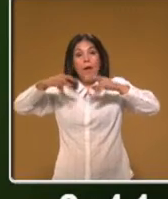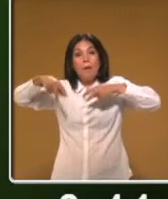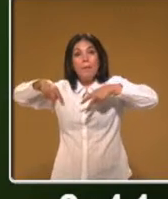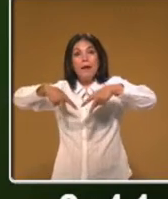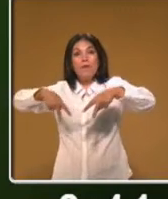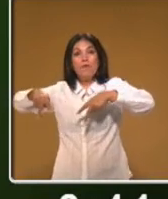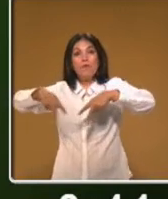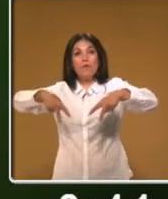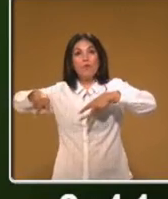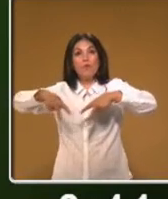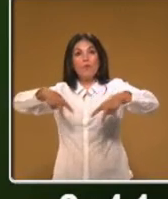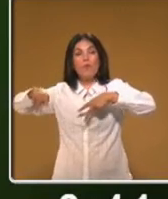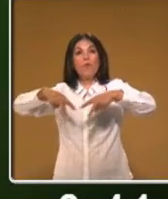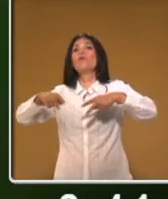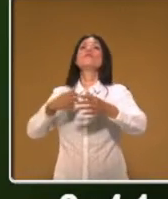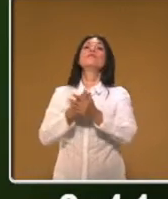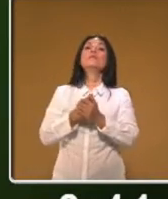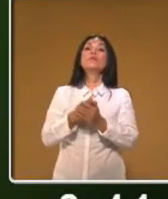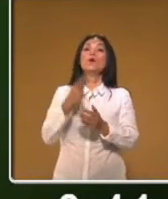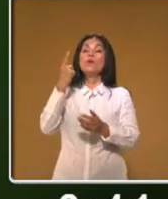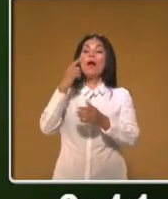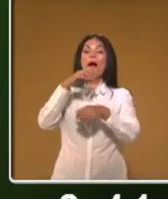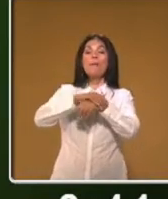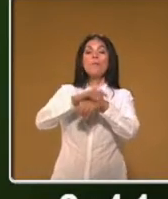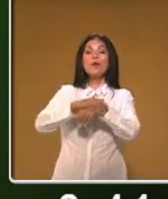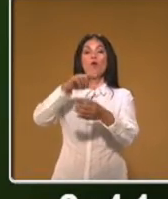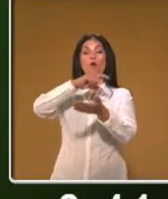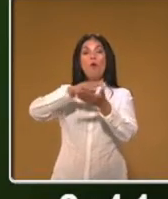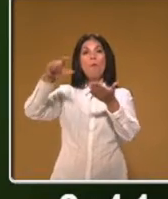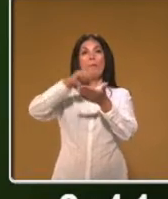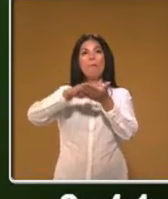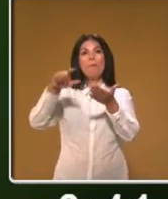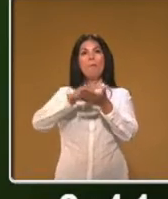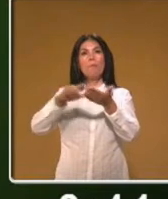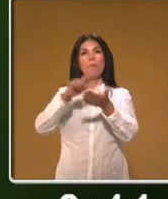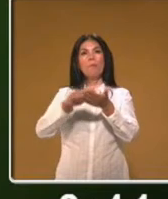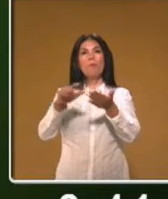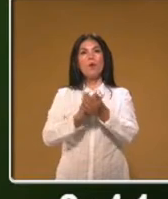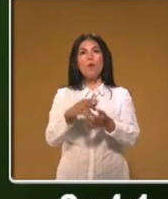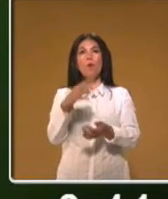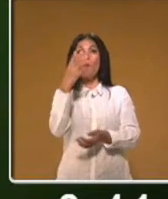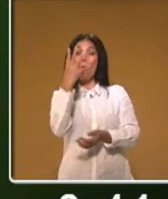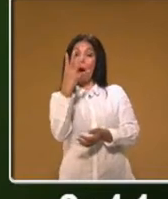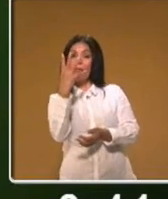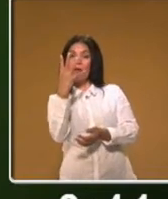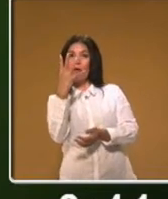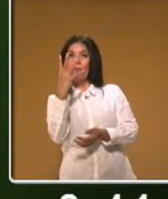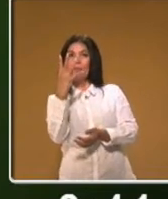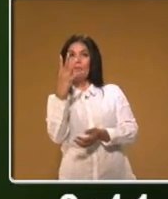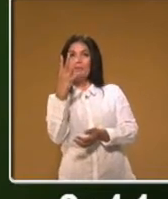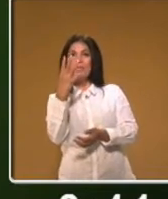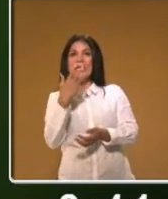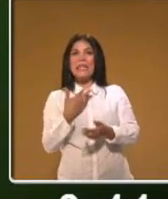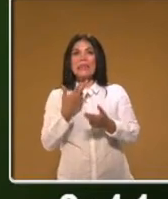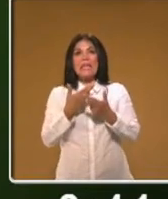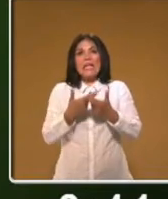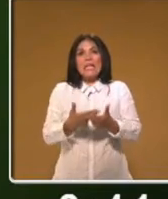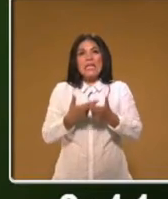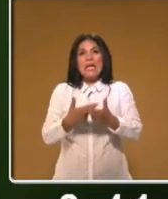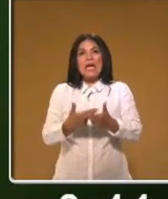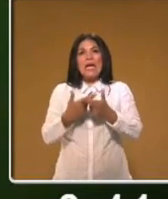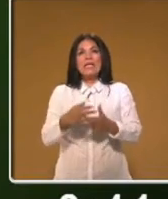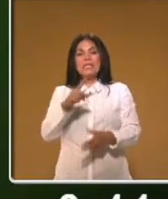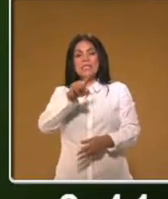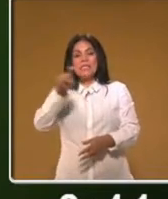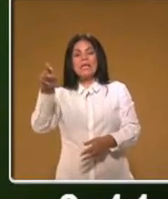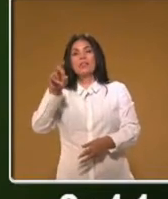El otro compró 6 balones y le sobraron 20 pesos. ¿Con qué billete pagó cada uno? Fíjate la pregunta, ¿ok? Entonces vamos